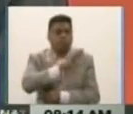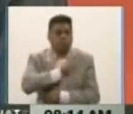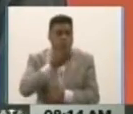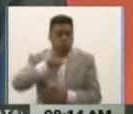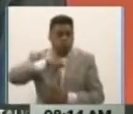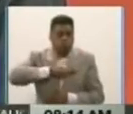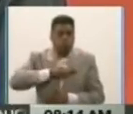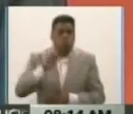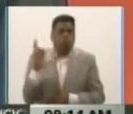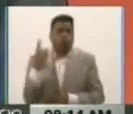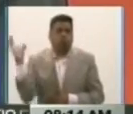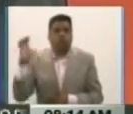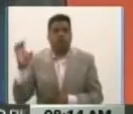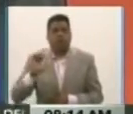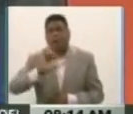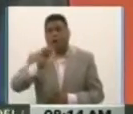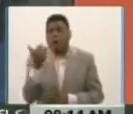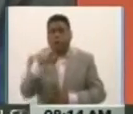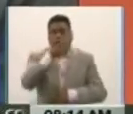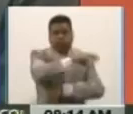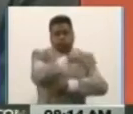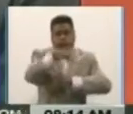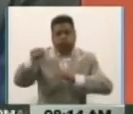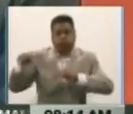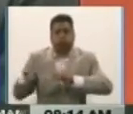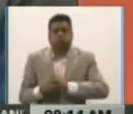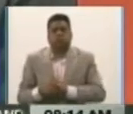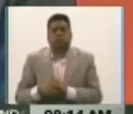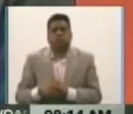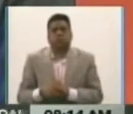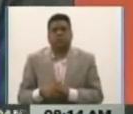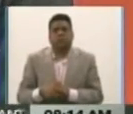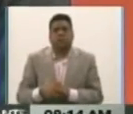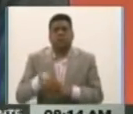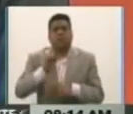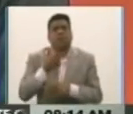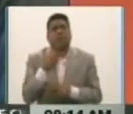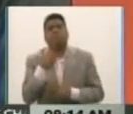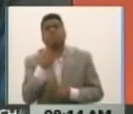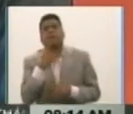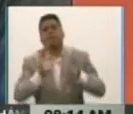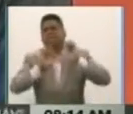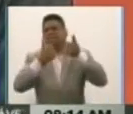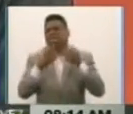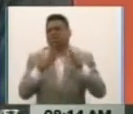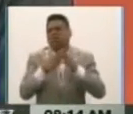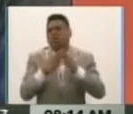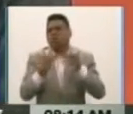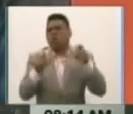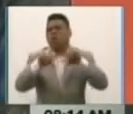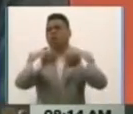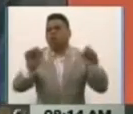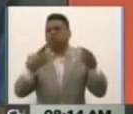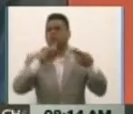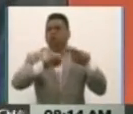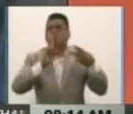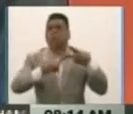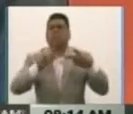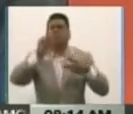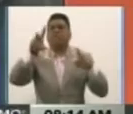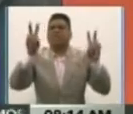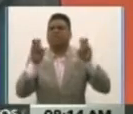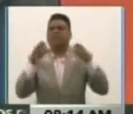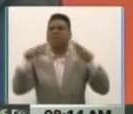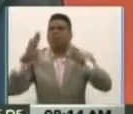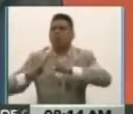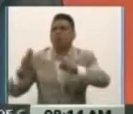en Caracas, sino en otros estados. Abrir líneas de trabajo, por ejemplo, con el tema educativo, el tema comunitario. Es